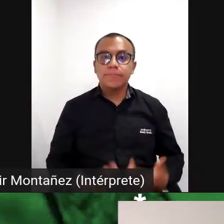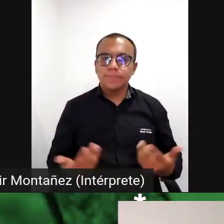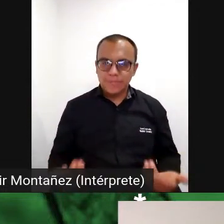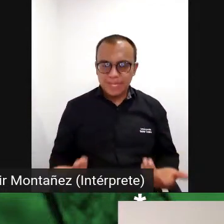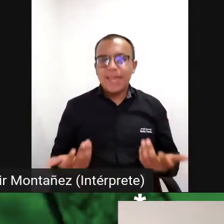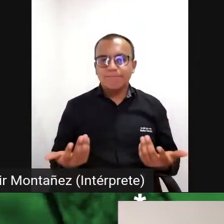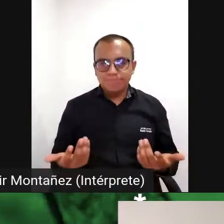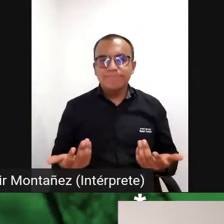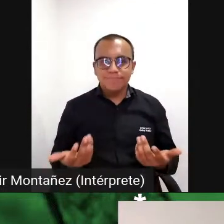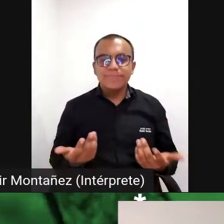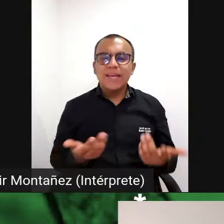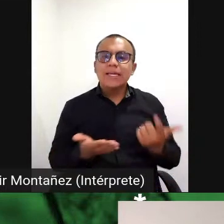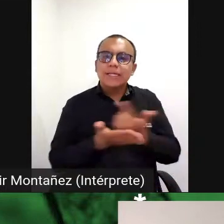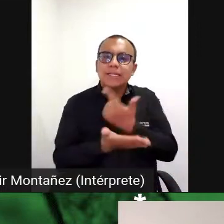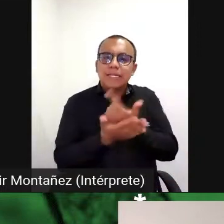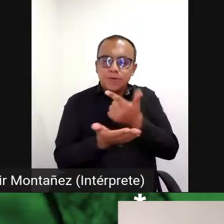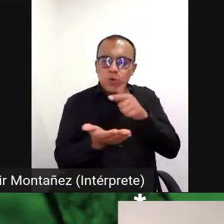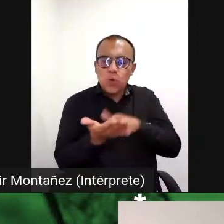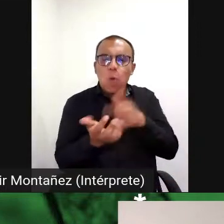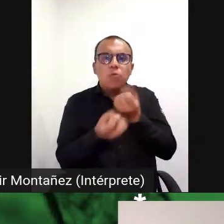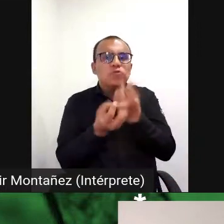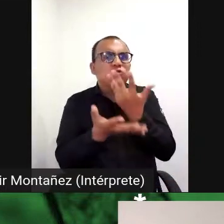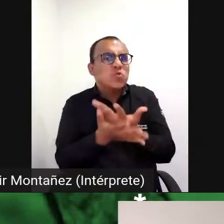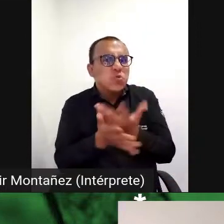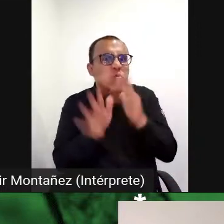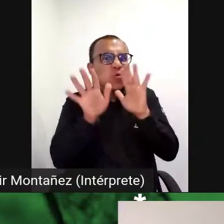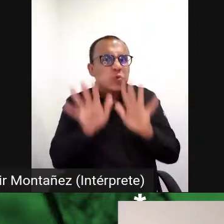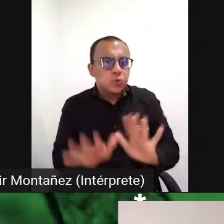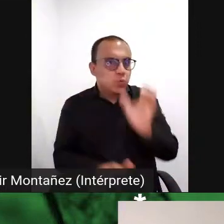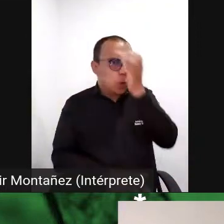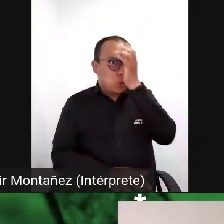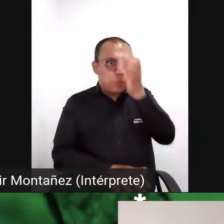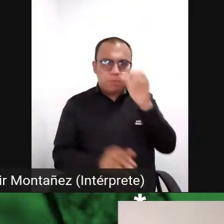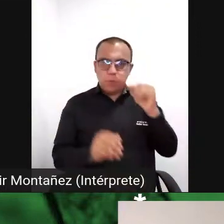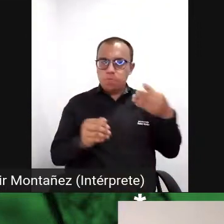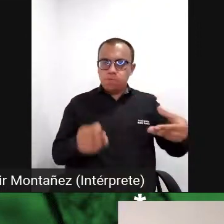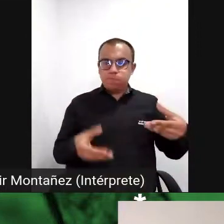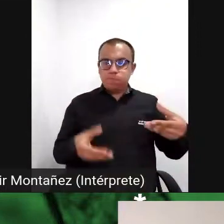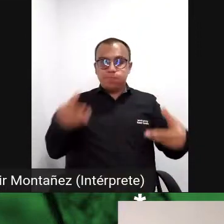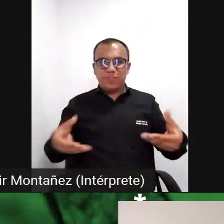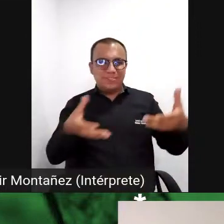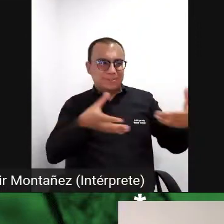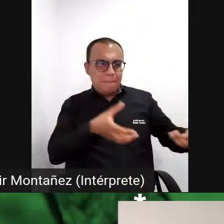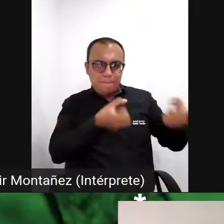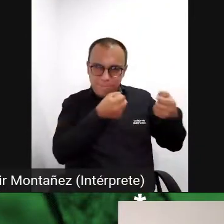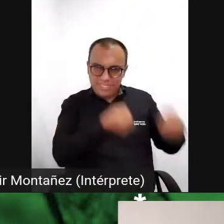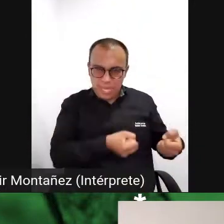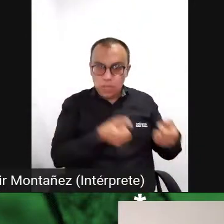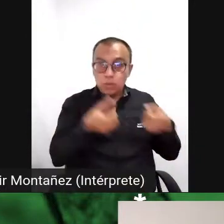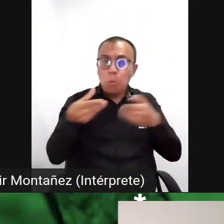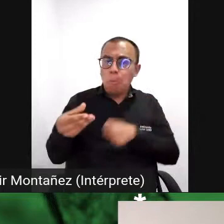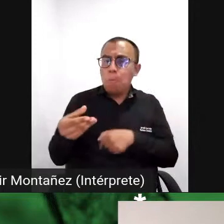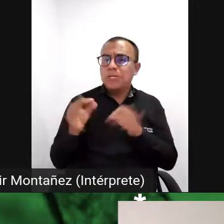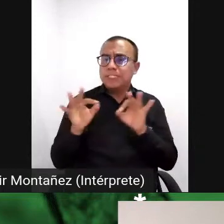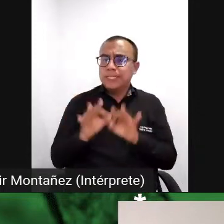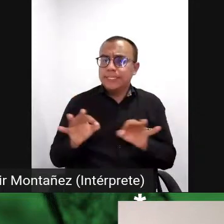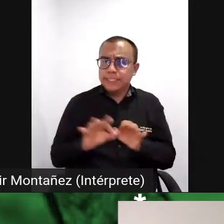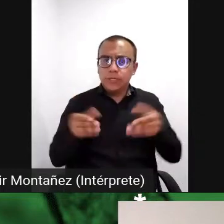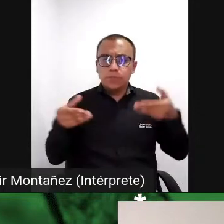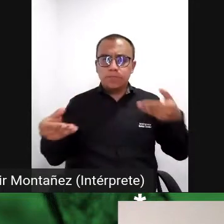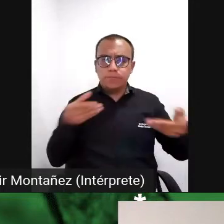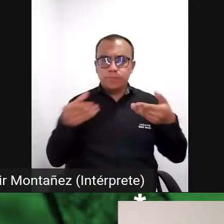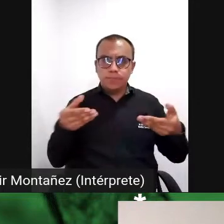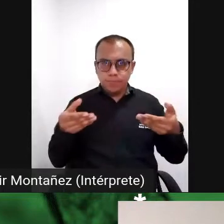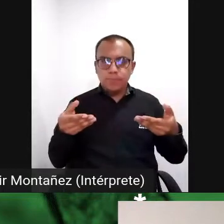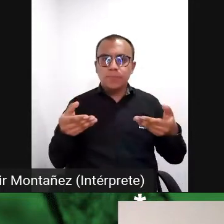Básicamente el libro tiene la misma estructura conceptual del libro grande, y es que vamos haciendo como una especie de zoom